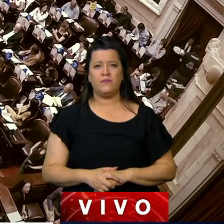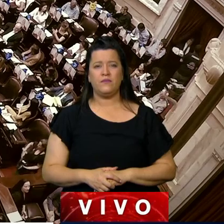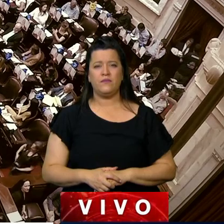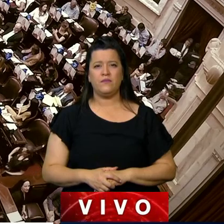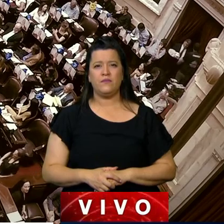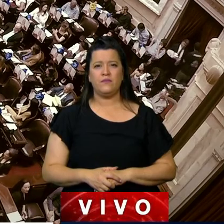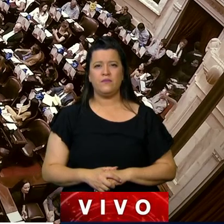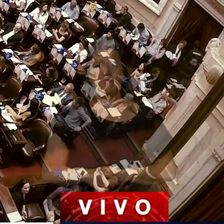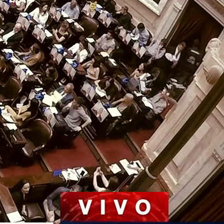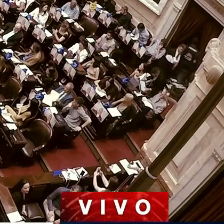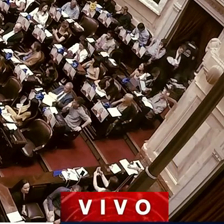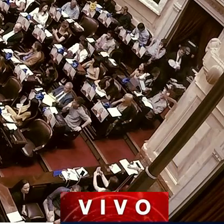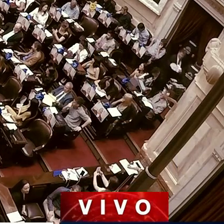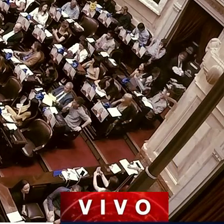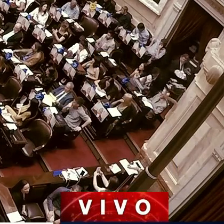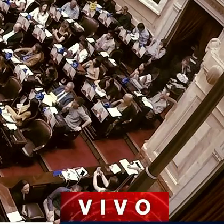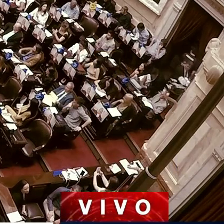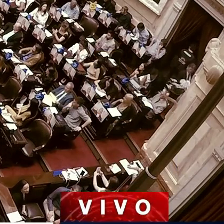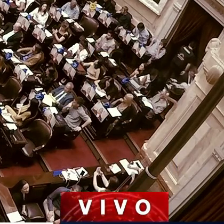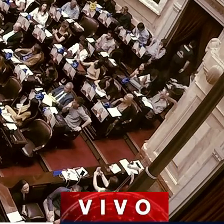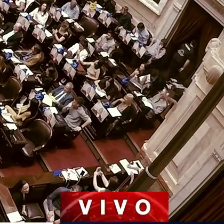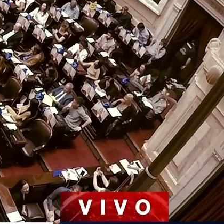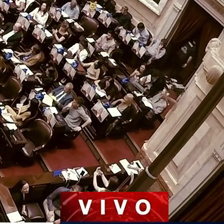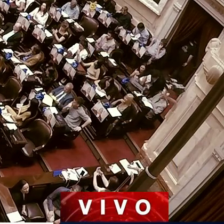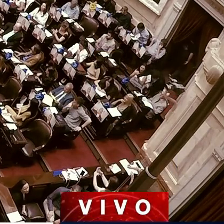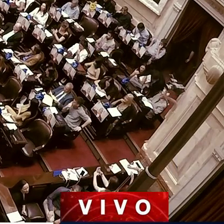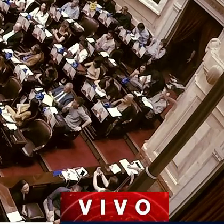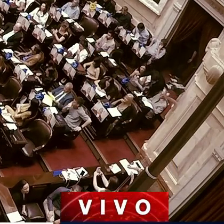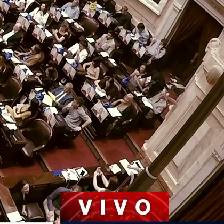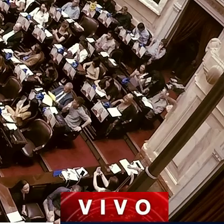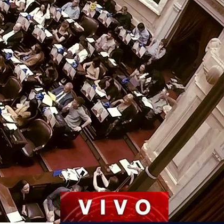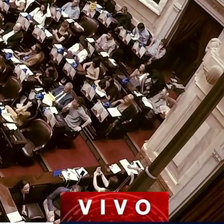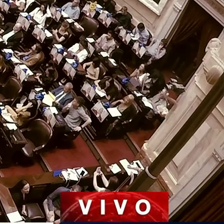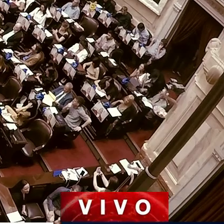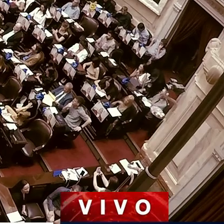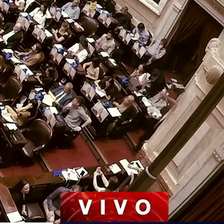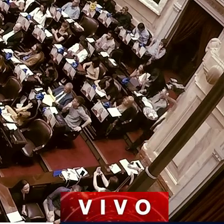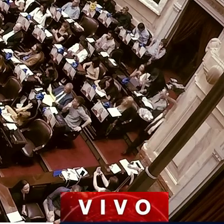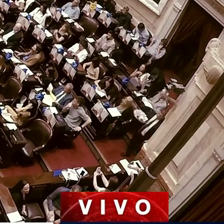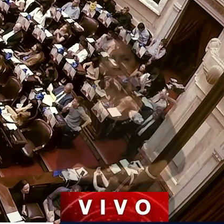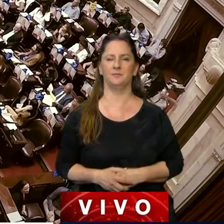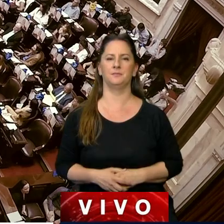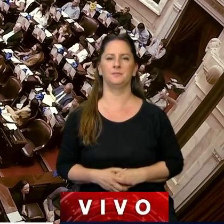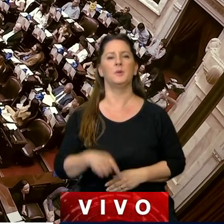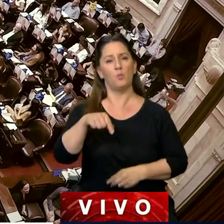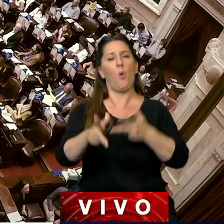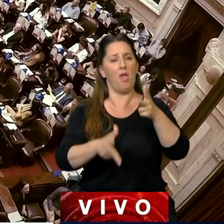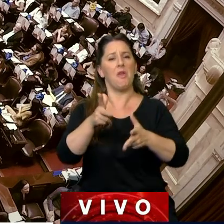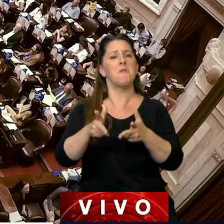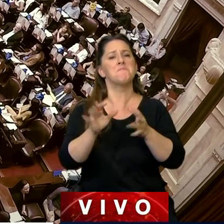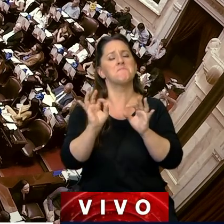Gracias, Presidenta. Para explicar el sentido de nuestro voto, obviamente que cada uno con los ingresos que percibe tiene la libertad de hacer